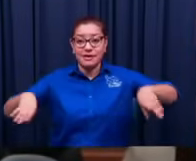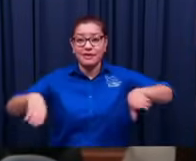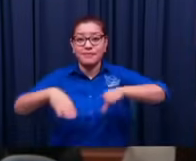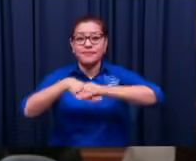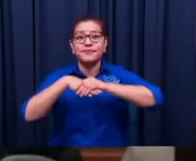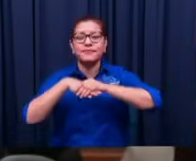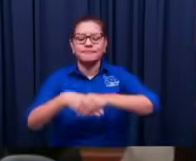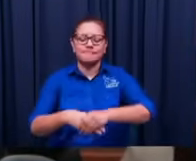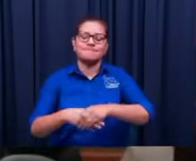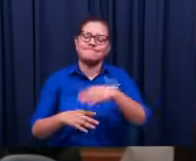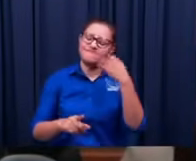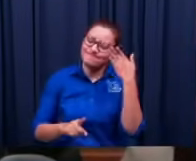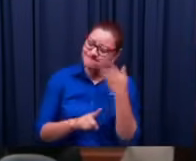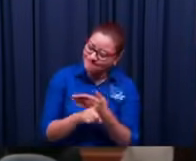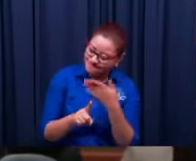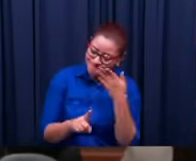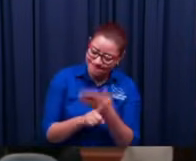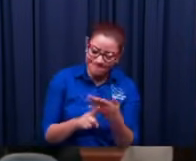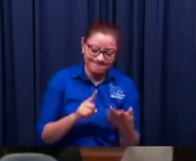tienen clavos en el matrimonio.